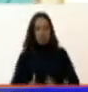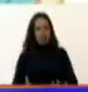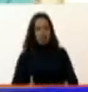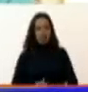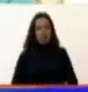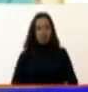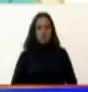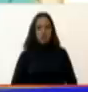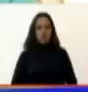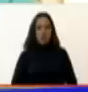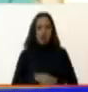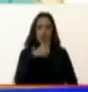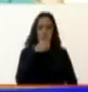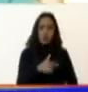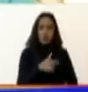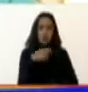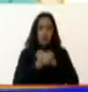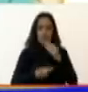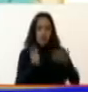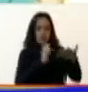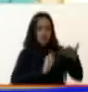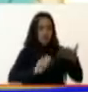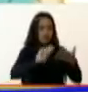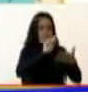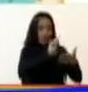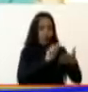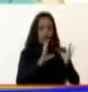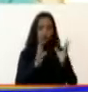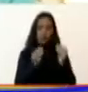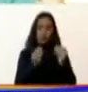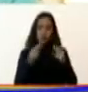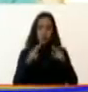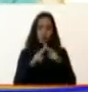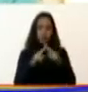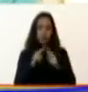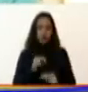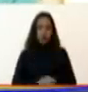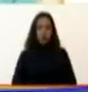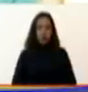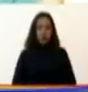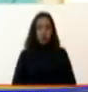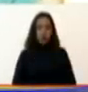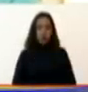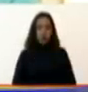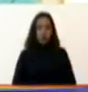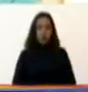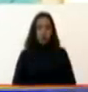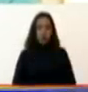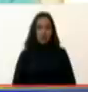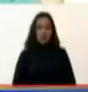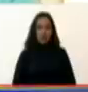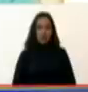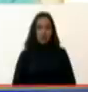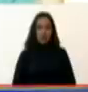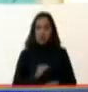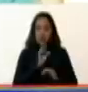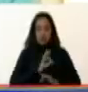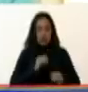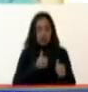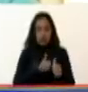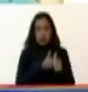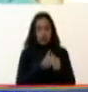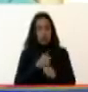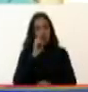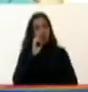A un caricaturista muy conocido, reconocido, por ningún momento seguidor de Evo Morales, no,